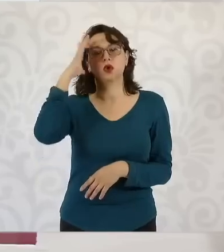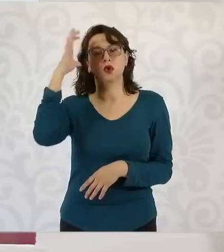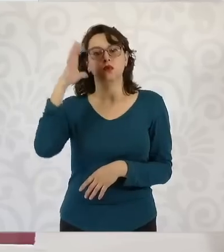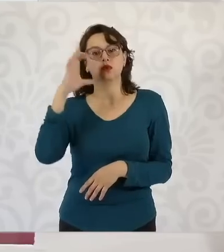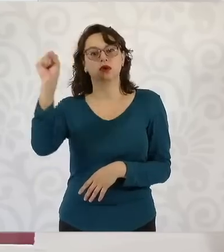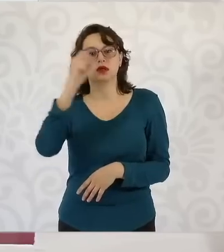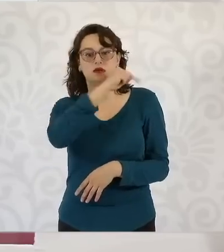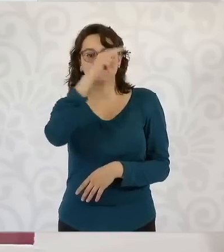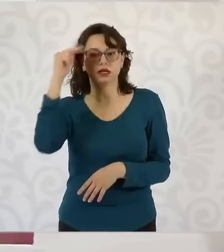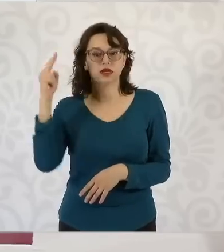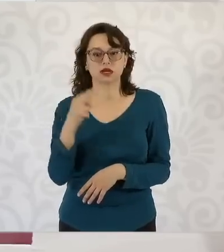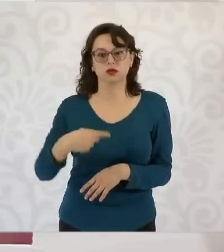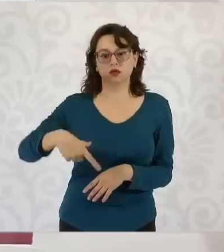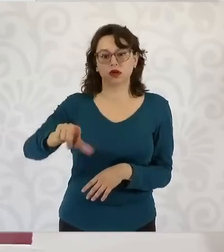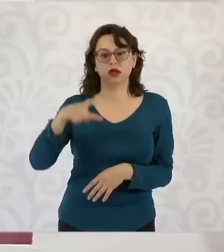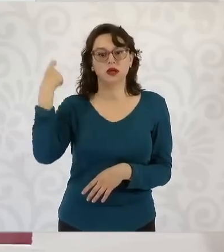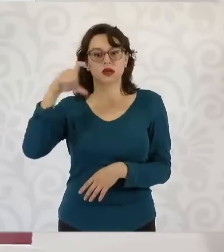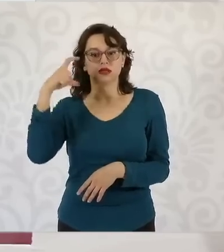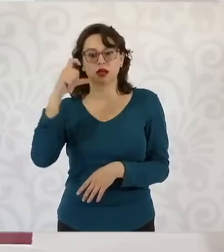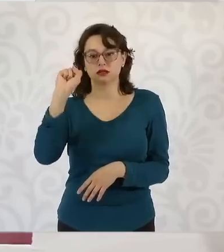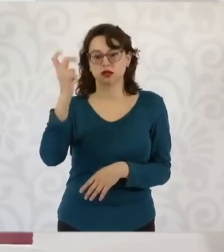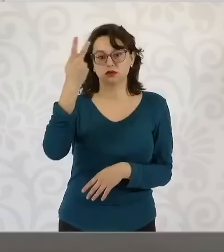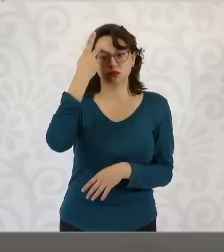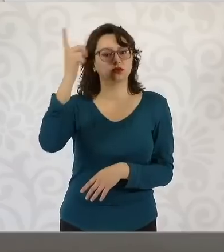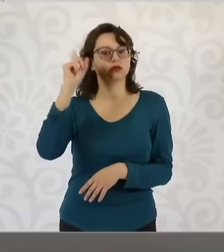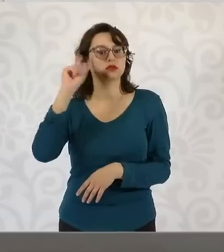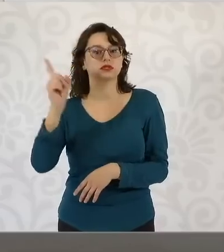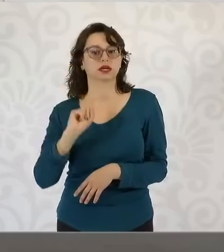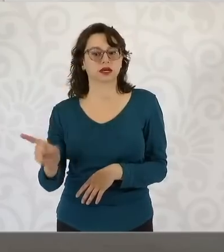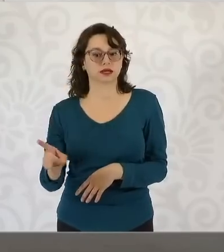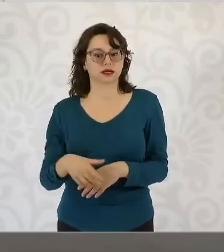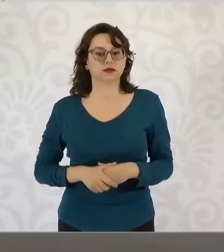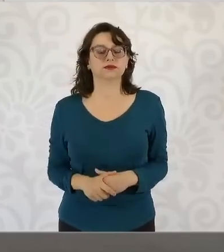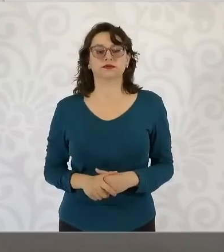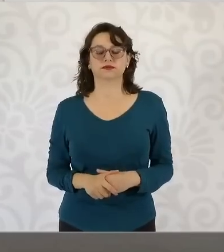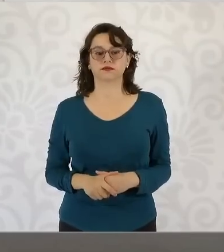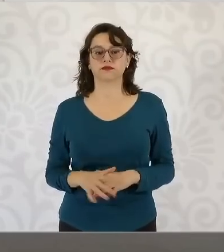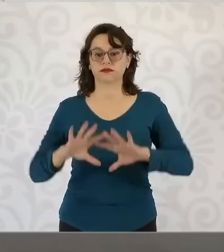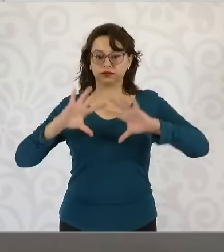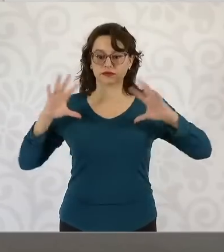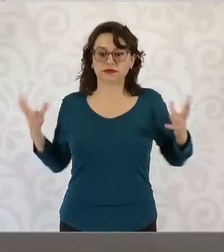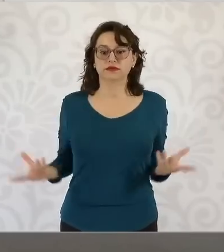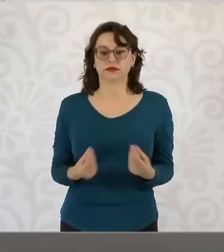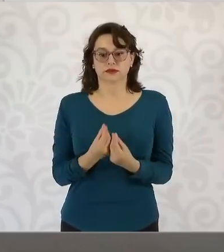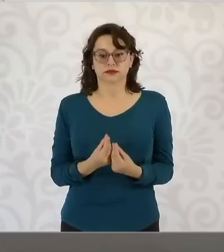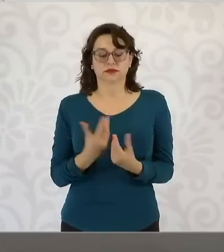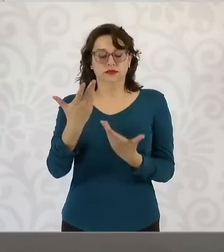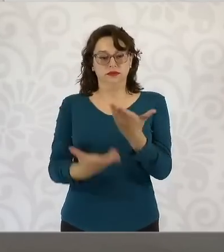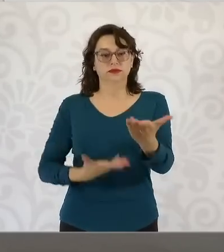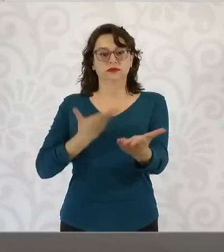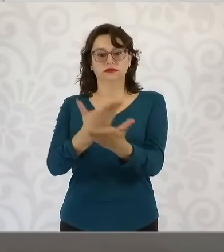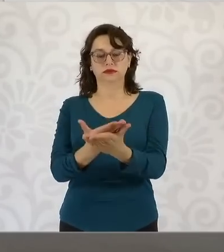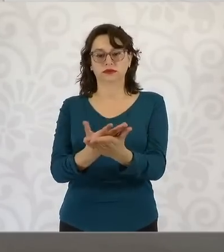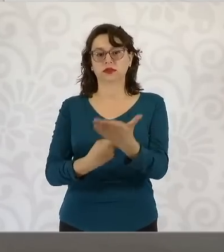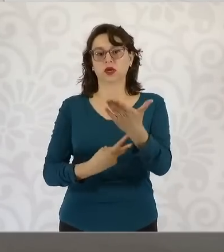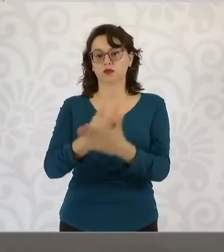Morelos, Nayarit, Nuevo León, Querétaro, San Luis Potosí y Zacatecas. Ese es el conjunto, presidenta